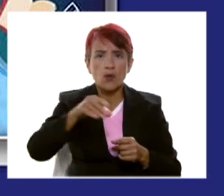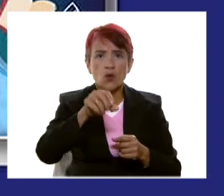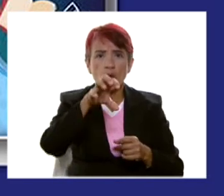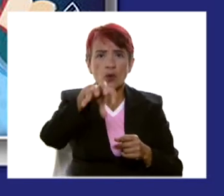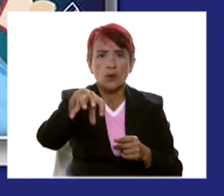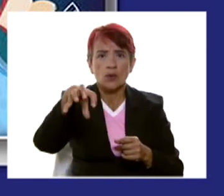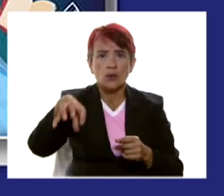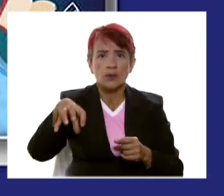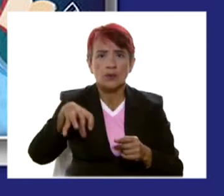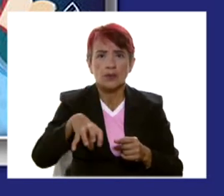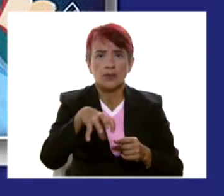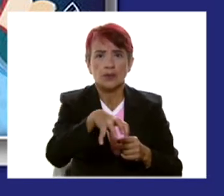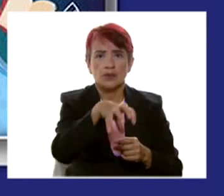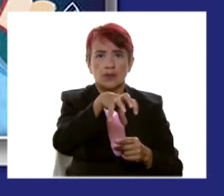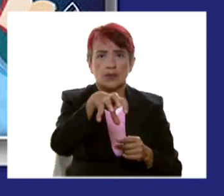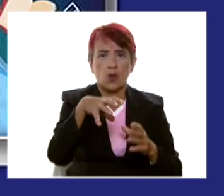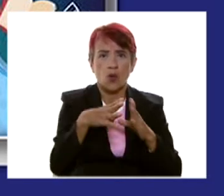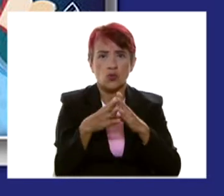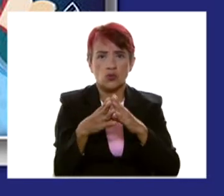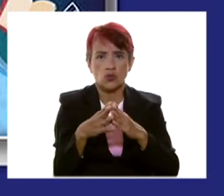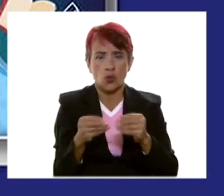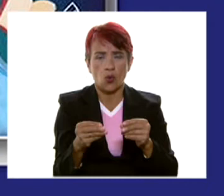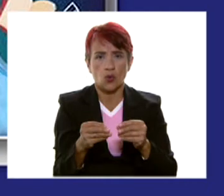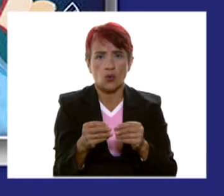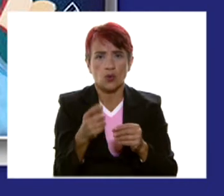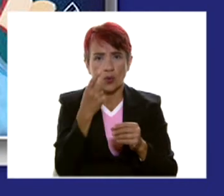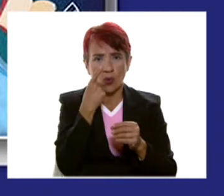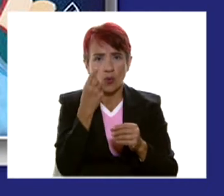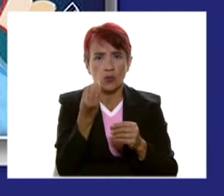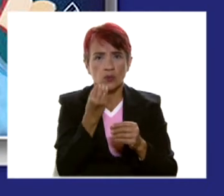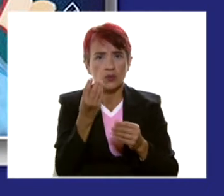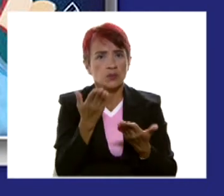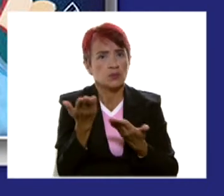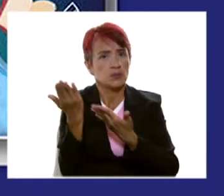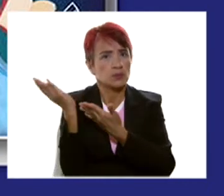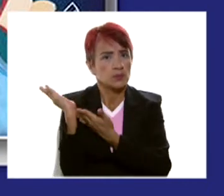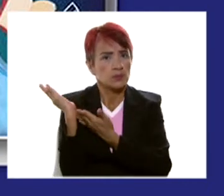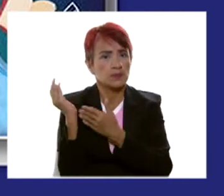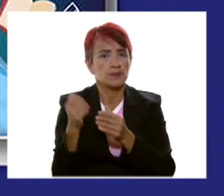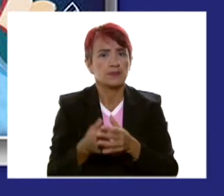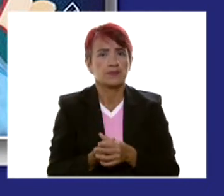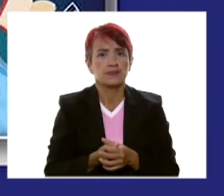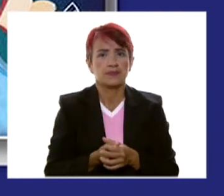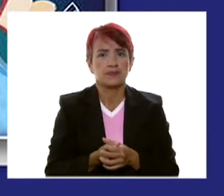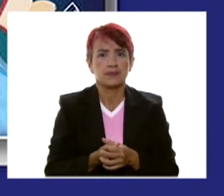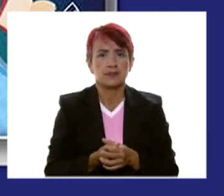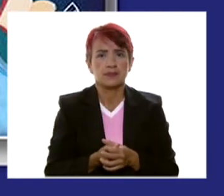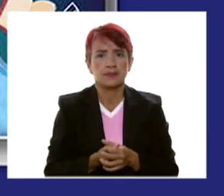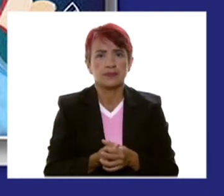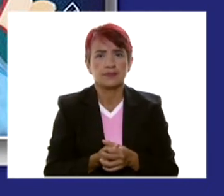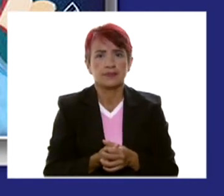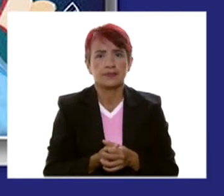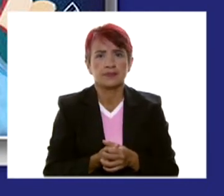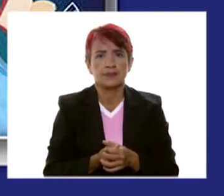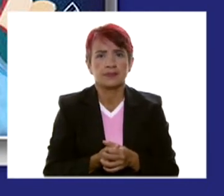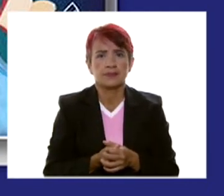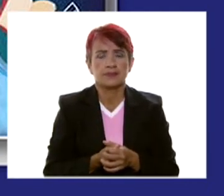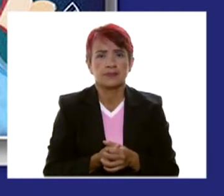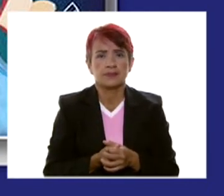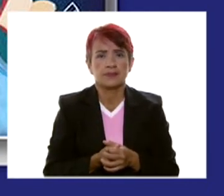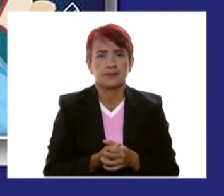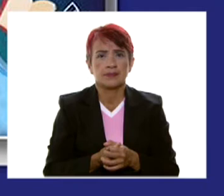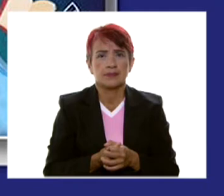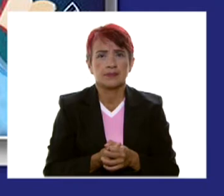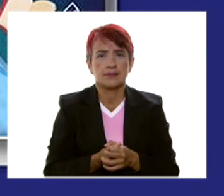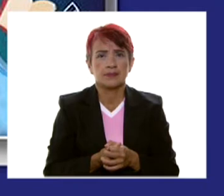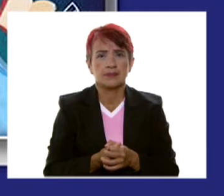Baré, Barí, Caquetío, Cumanagoto, Chaima, Eñepá, Gayón, Guanono,